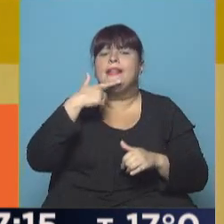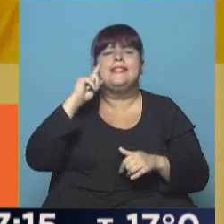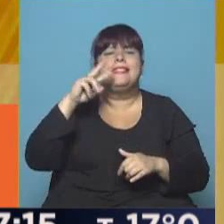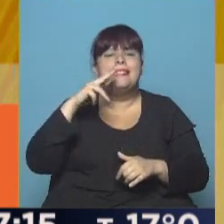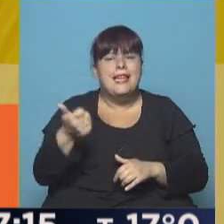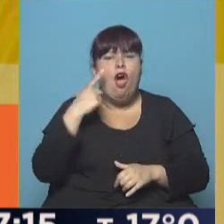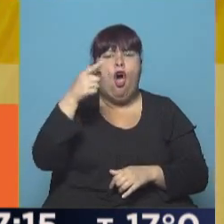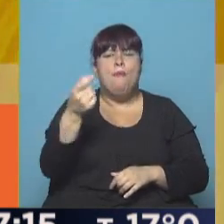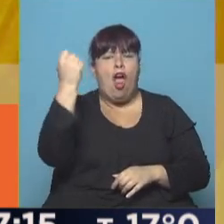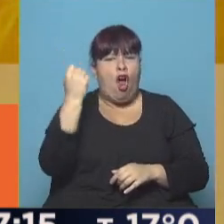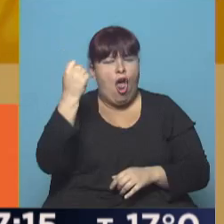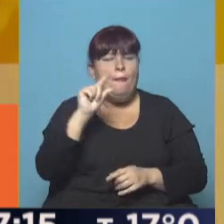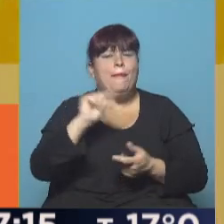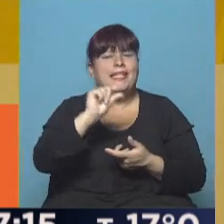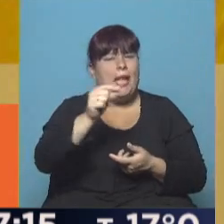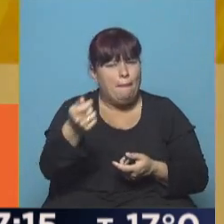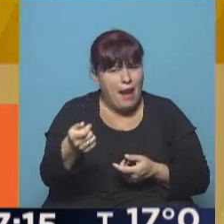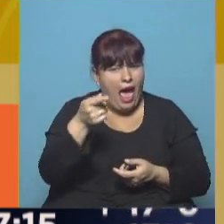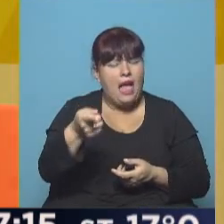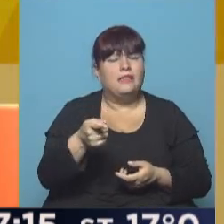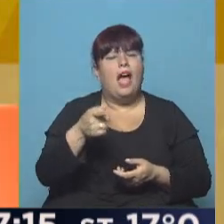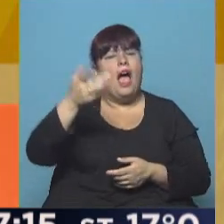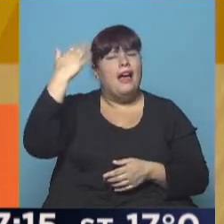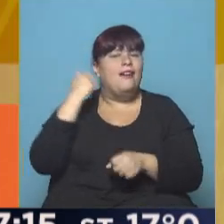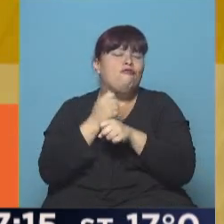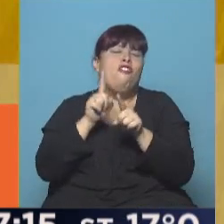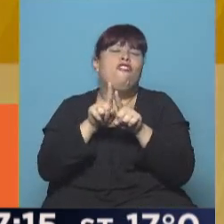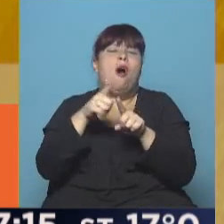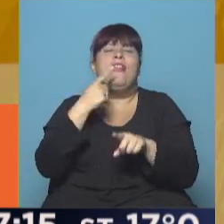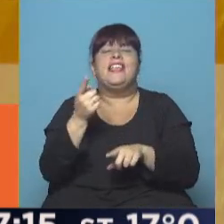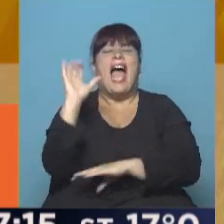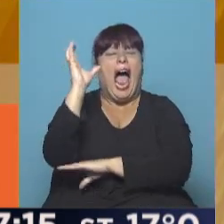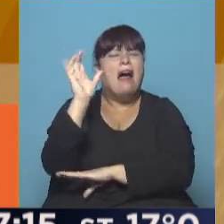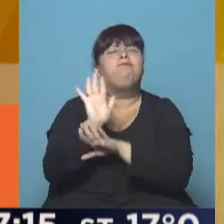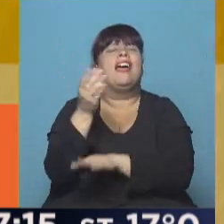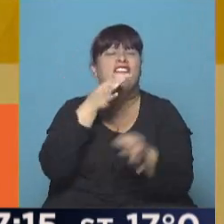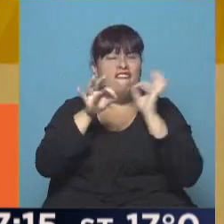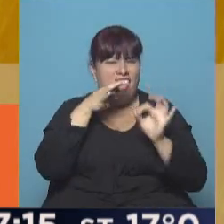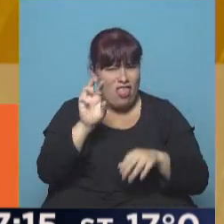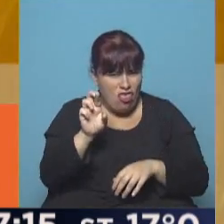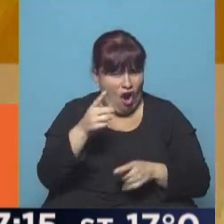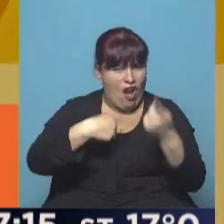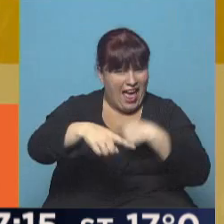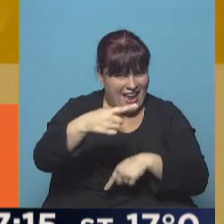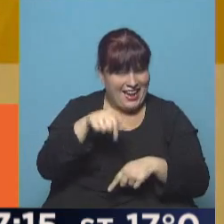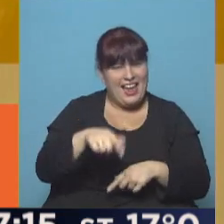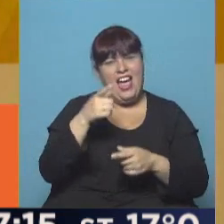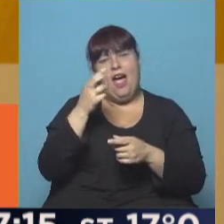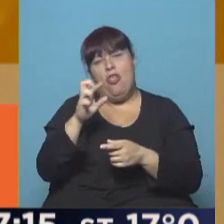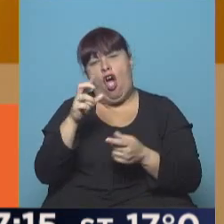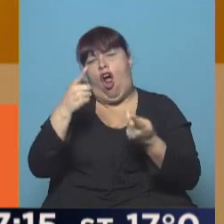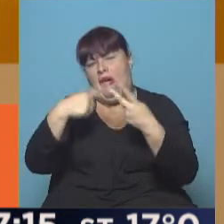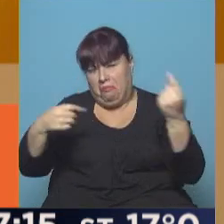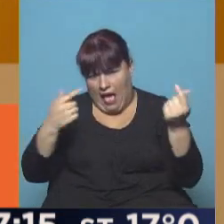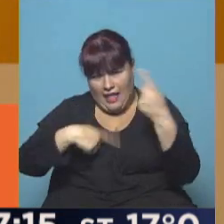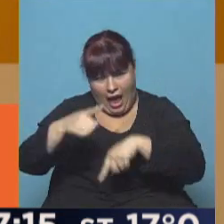este financista, este prestamista, que hacía de, como se dice en la jerga, arbolito de cambio de monedas allí en la calle